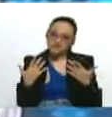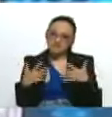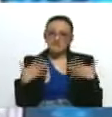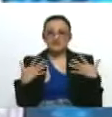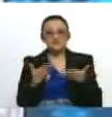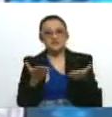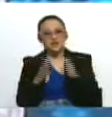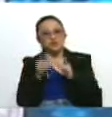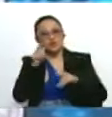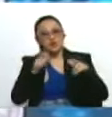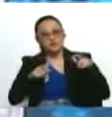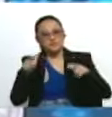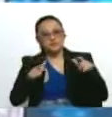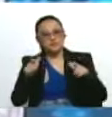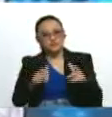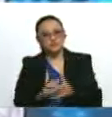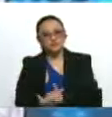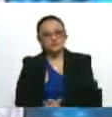de la gente.